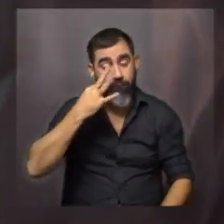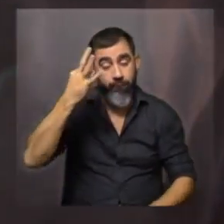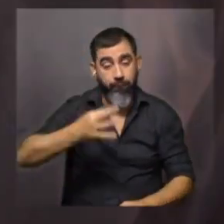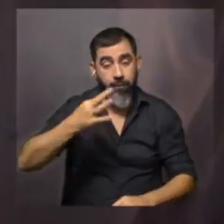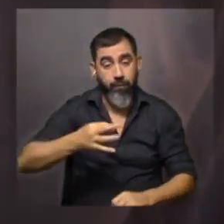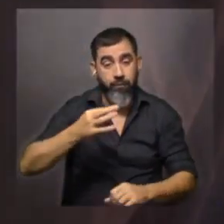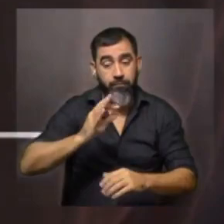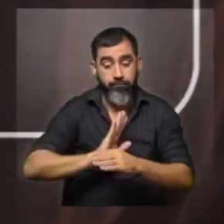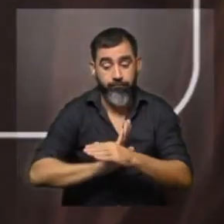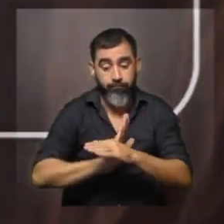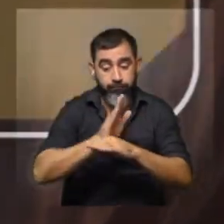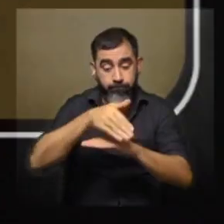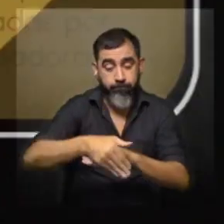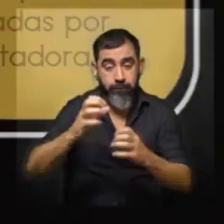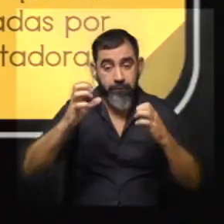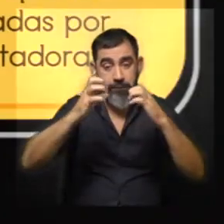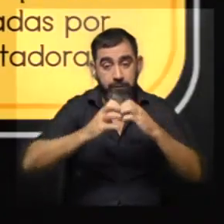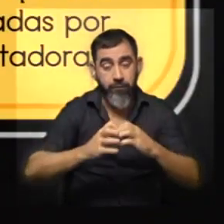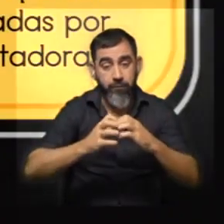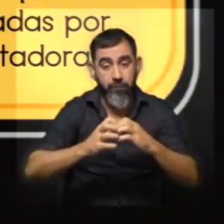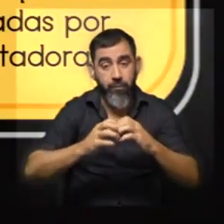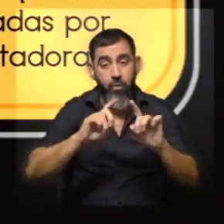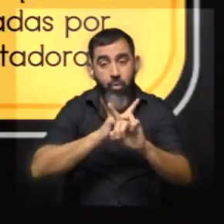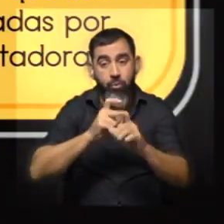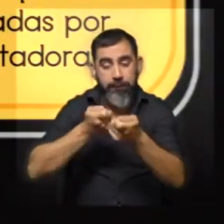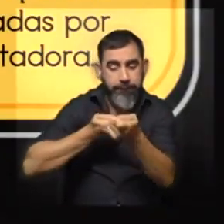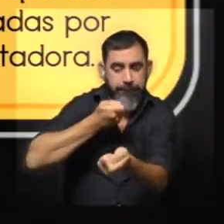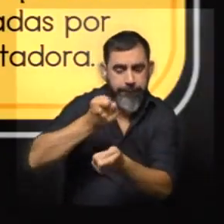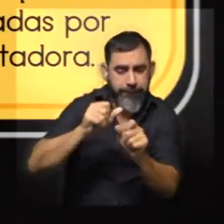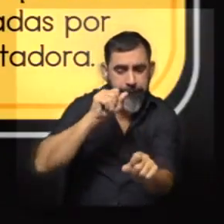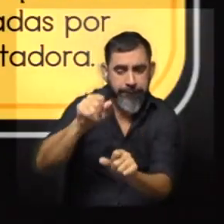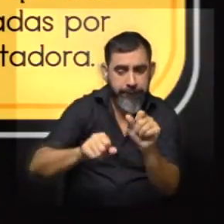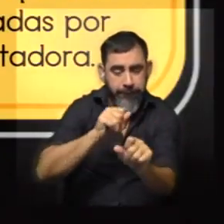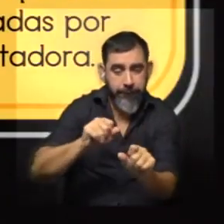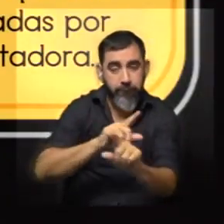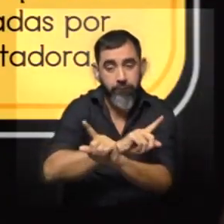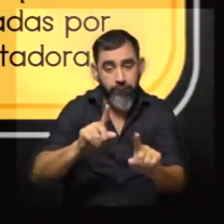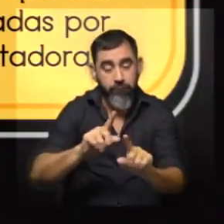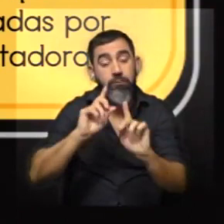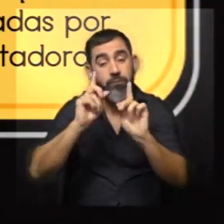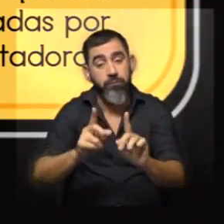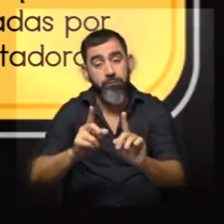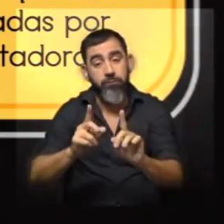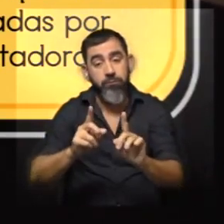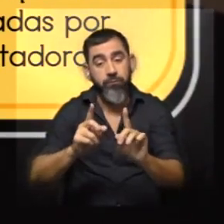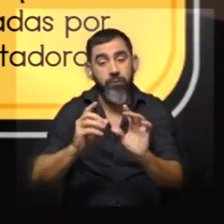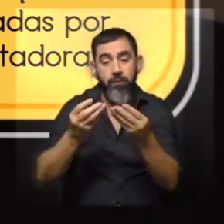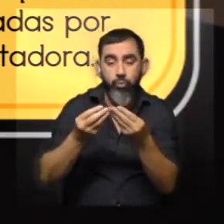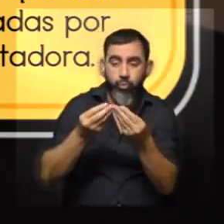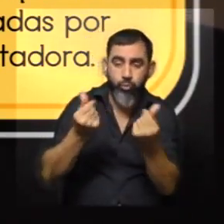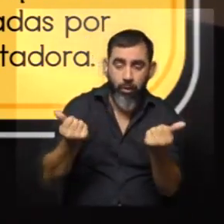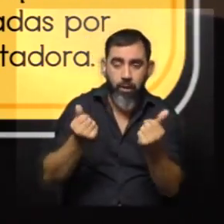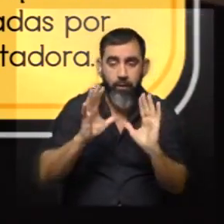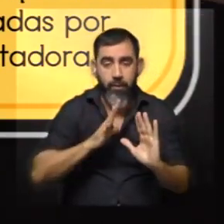poder acceder al cerebro de forma no invasiva, de forma incruenta